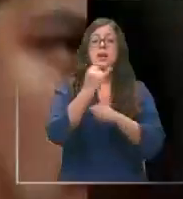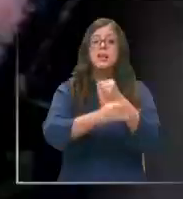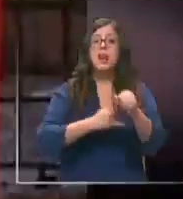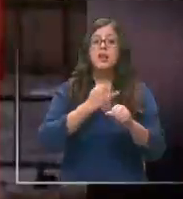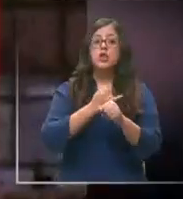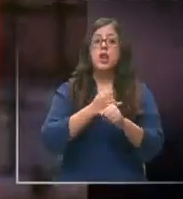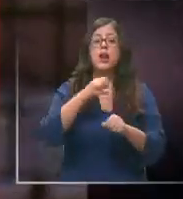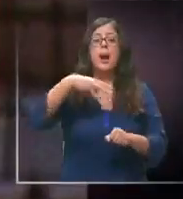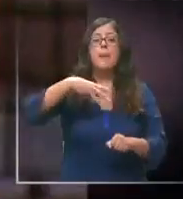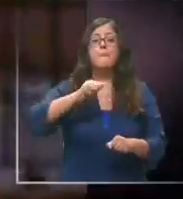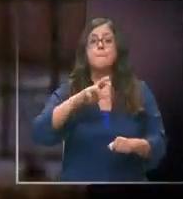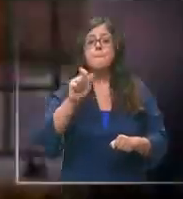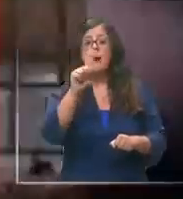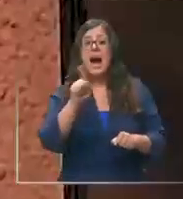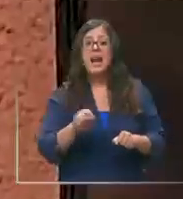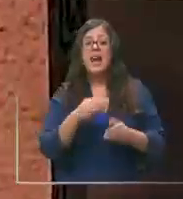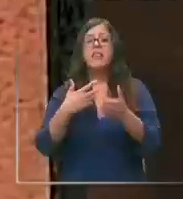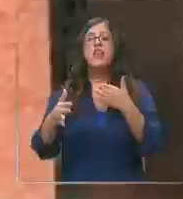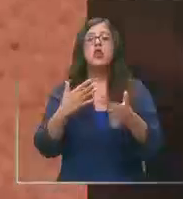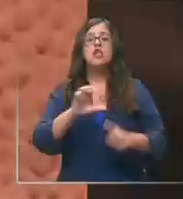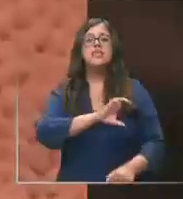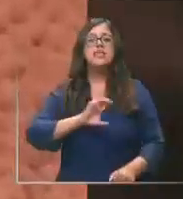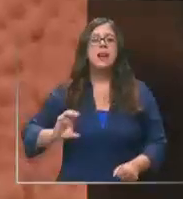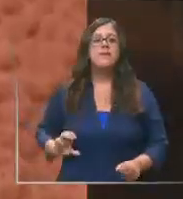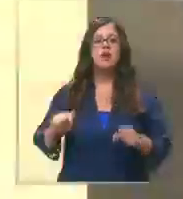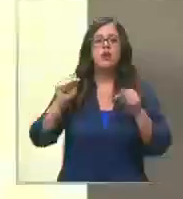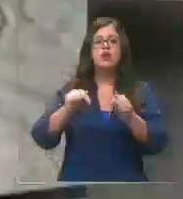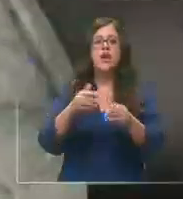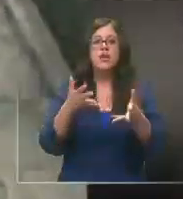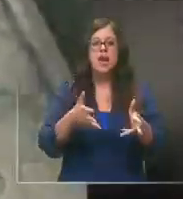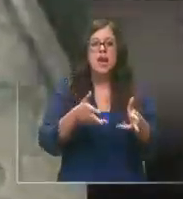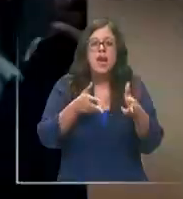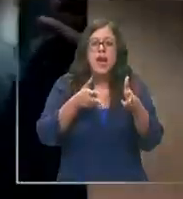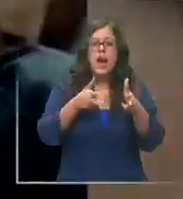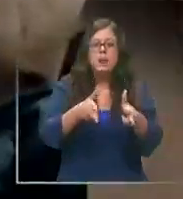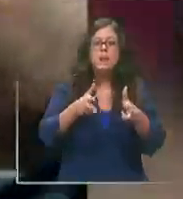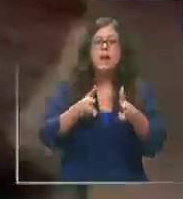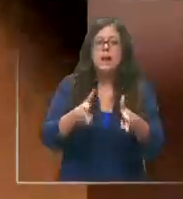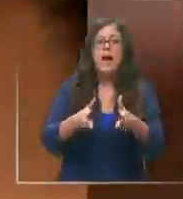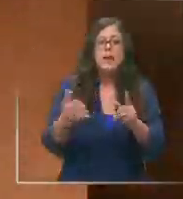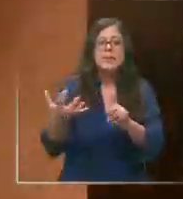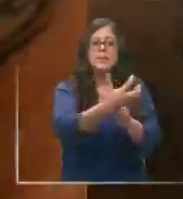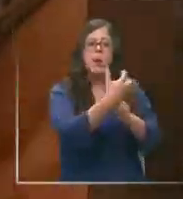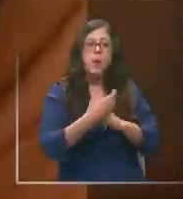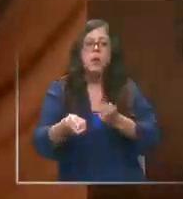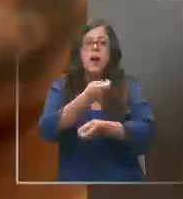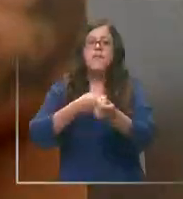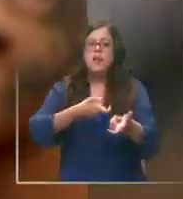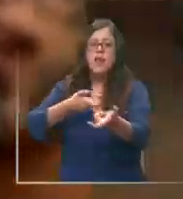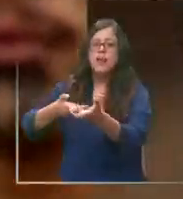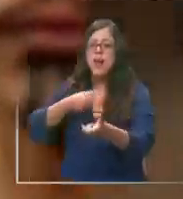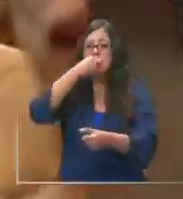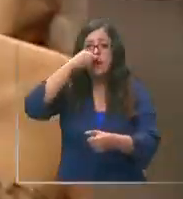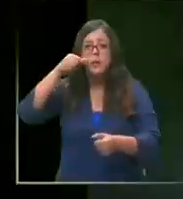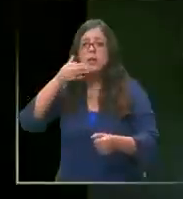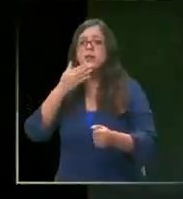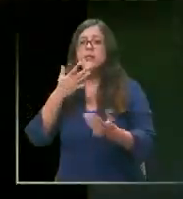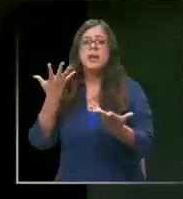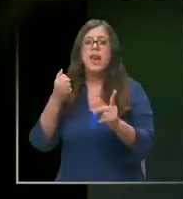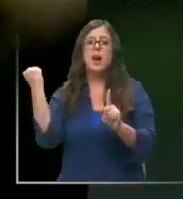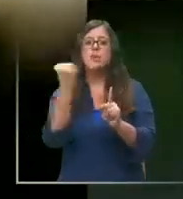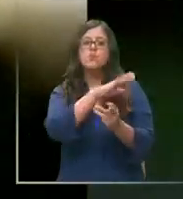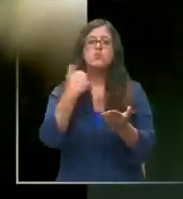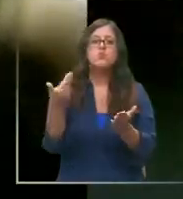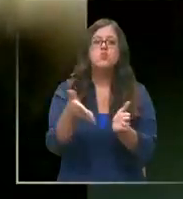maras oriundas del Salvador y conocidas por dedicarse a la extorsión El secuestro la venta de armas drogas y el asesinato por